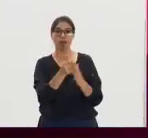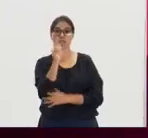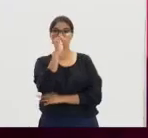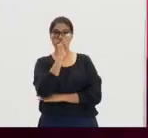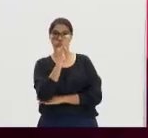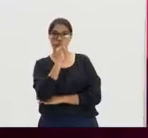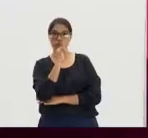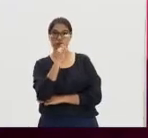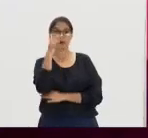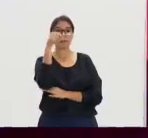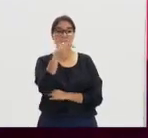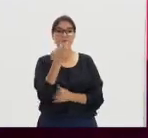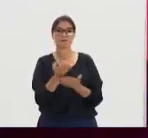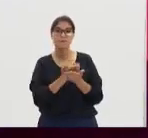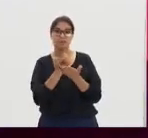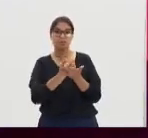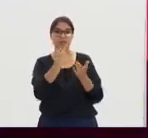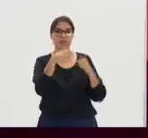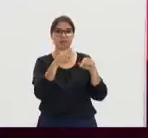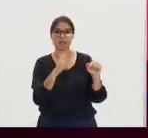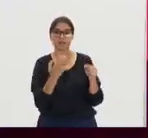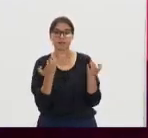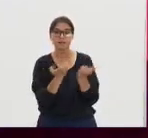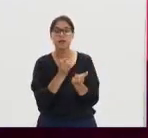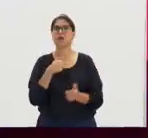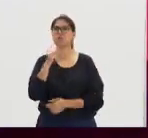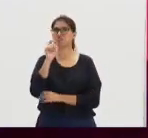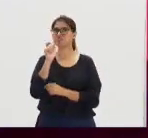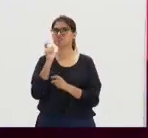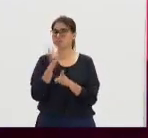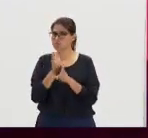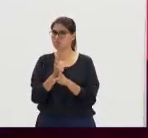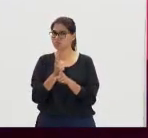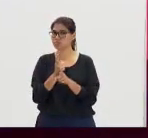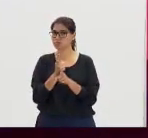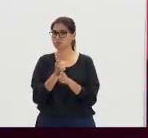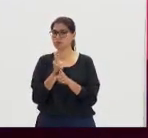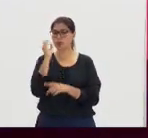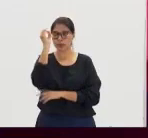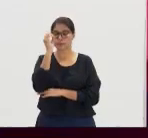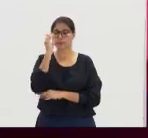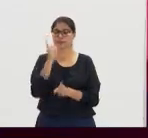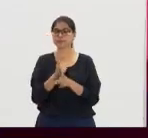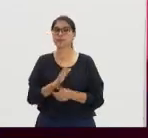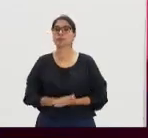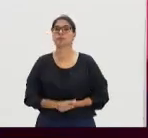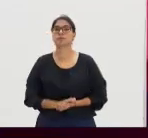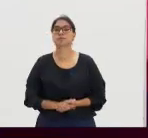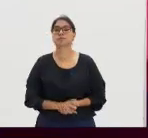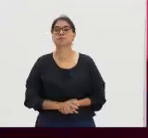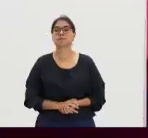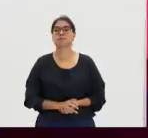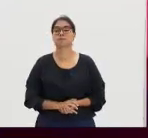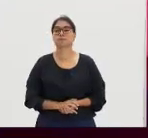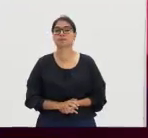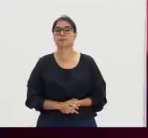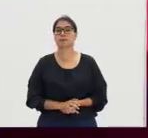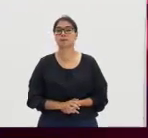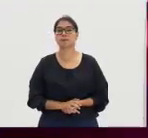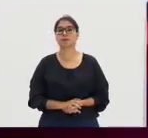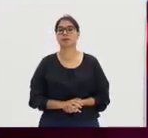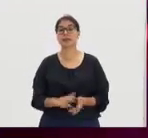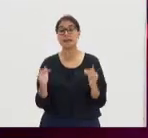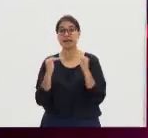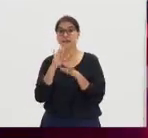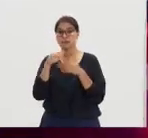llegar evangelísticamente a una persona, lo cual es correcto. Hillsong Church, que todavía utilizan la Biblia para poder hablar